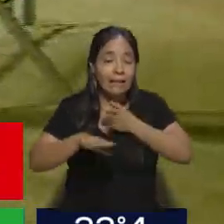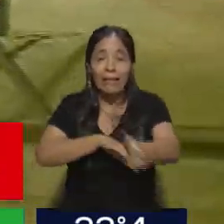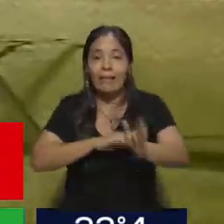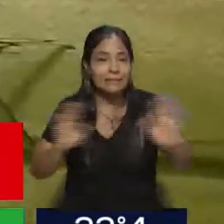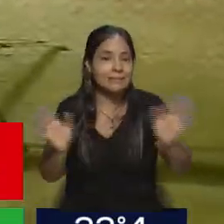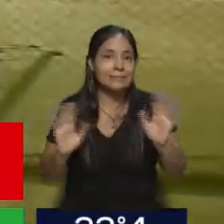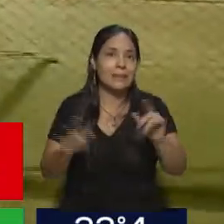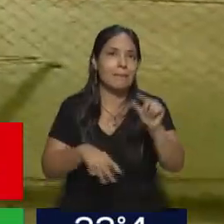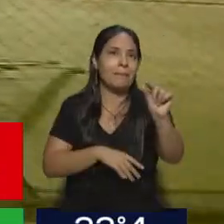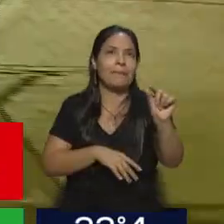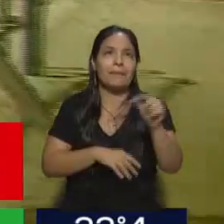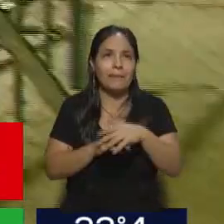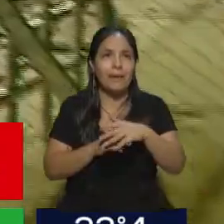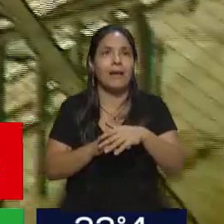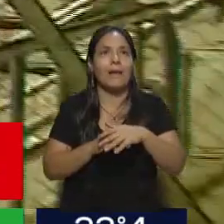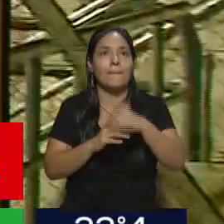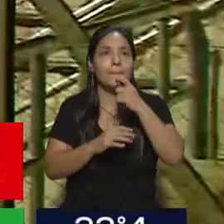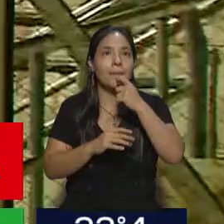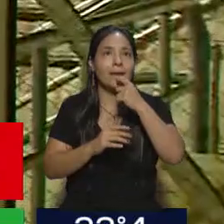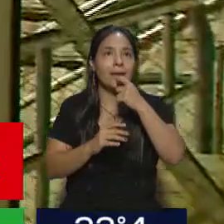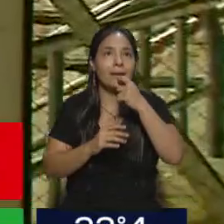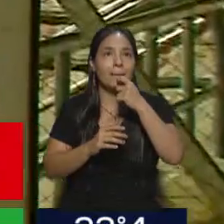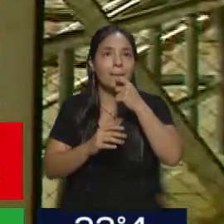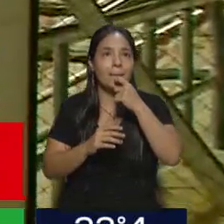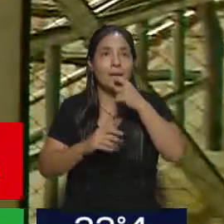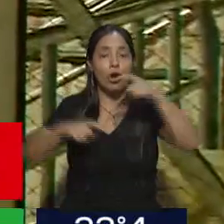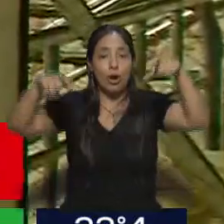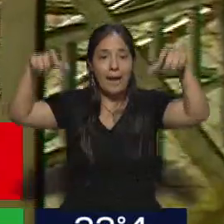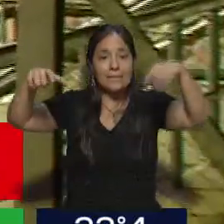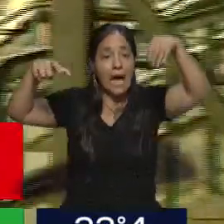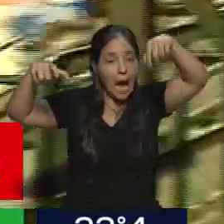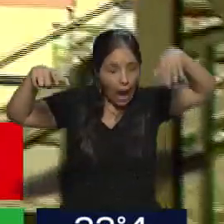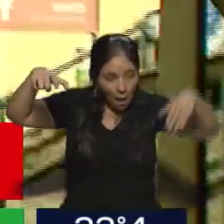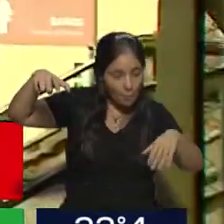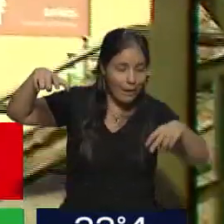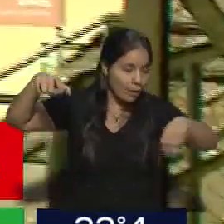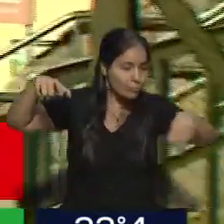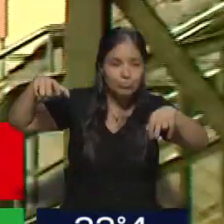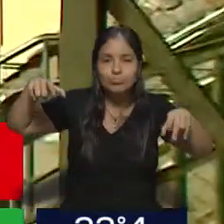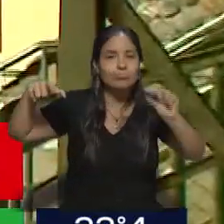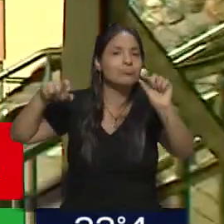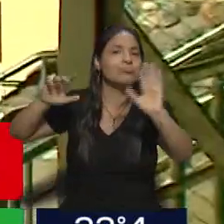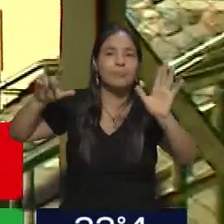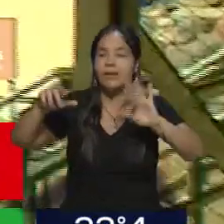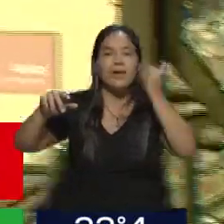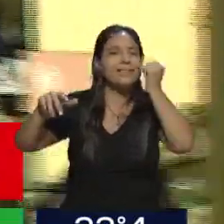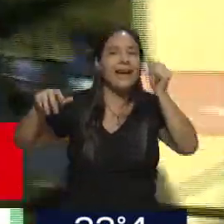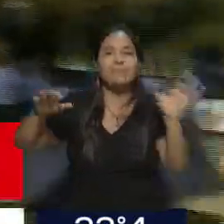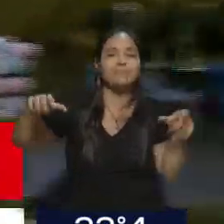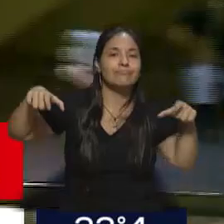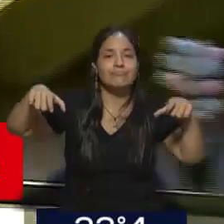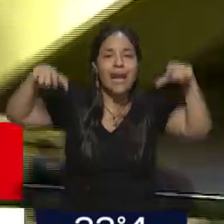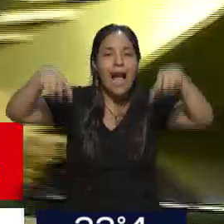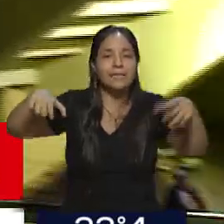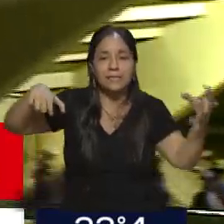ven, por ejemplo, debajo de la pantalla de la tribuna sur del Malvinas. El resto ya están tomando